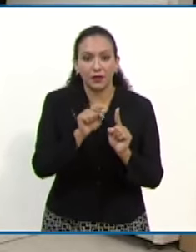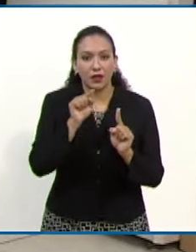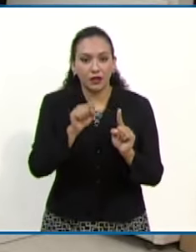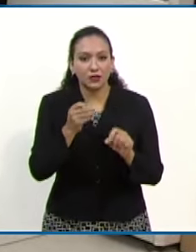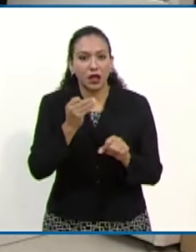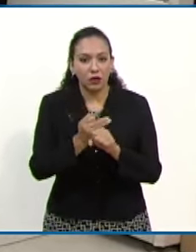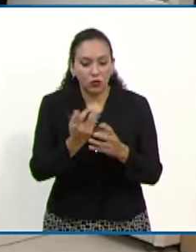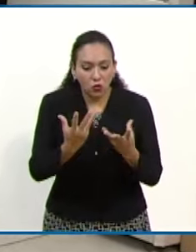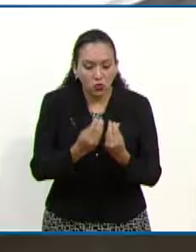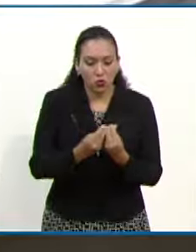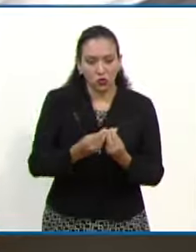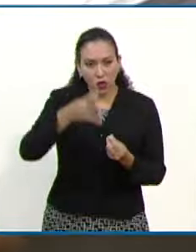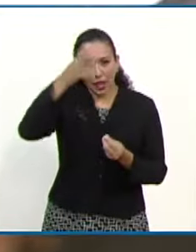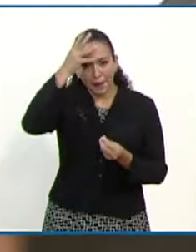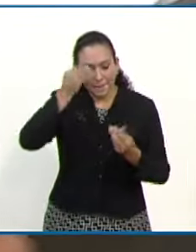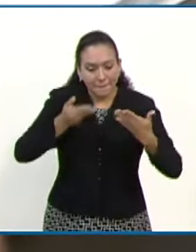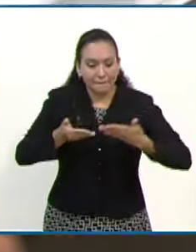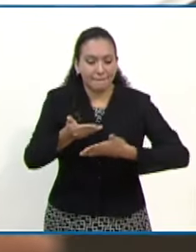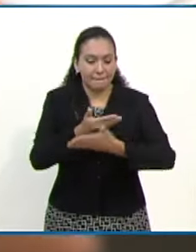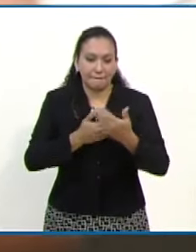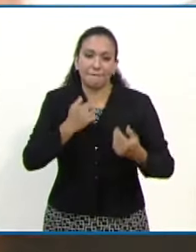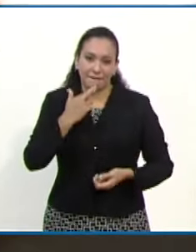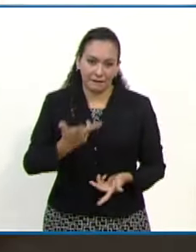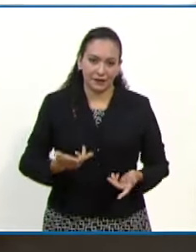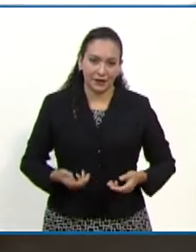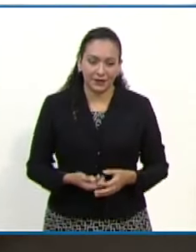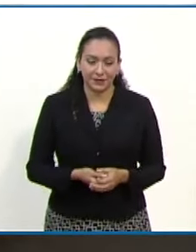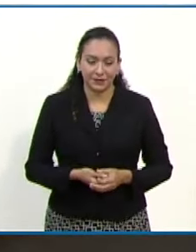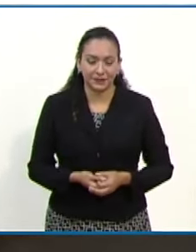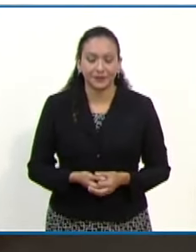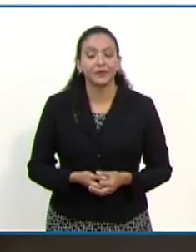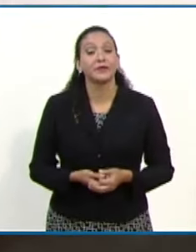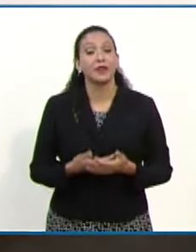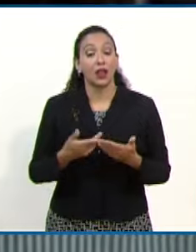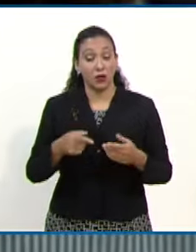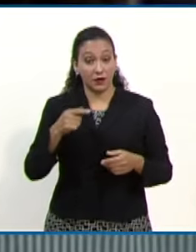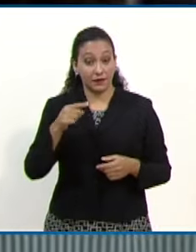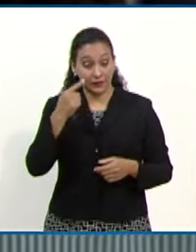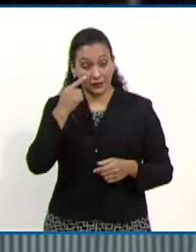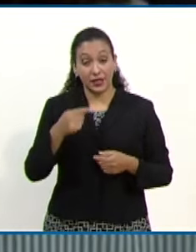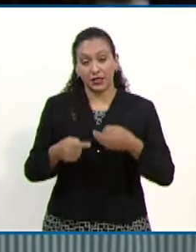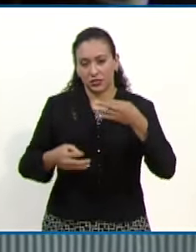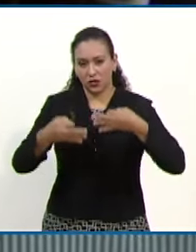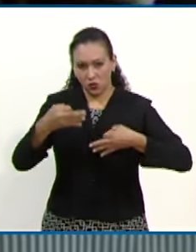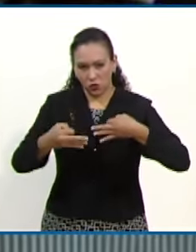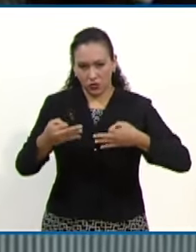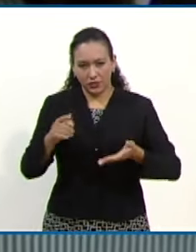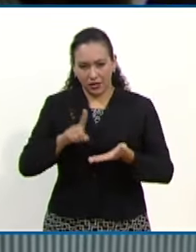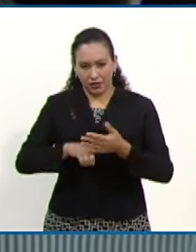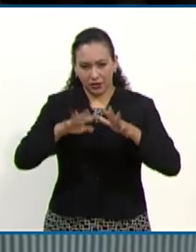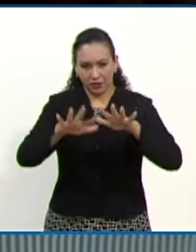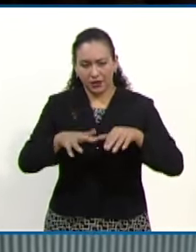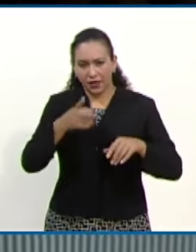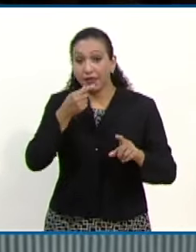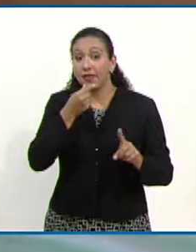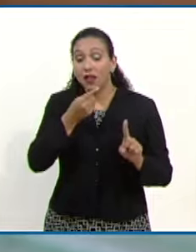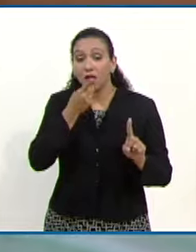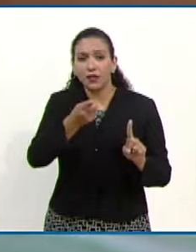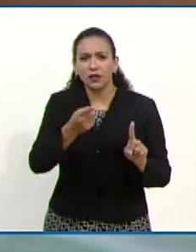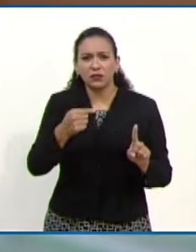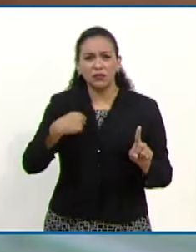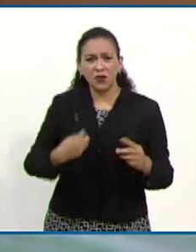de aprendizaje formal y convivencia de reencuentro. En el juicio se tomó en cuenta el dicho del niño de que no quería